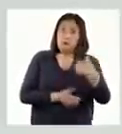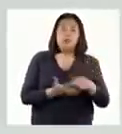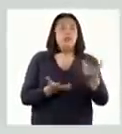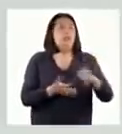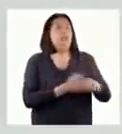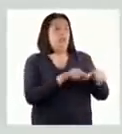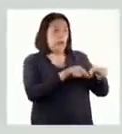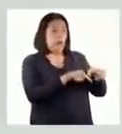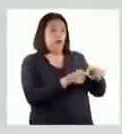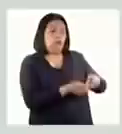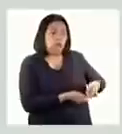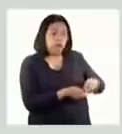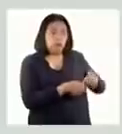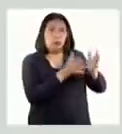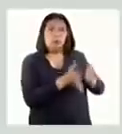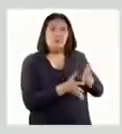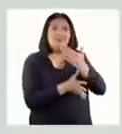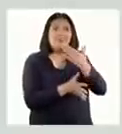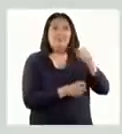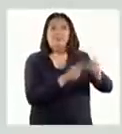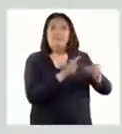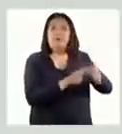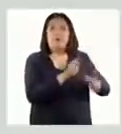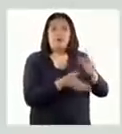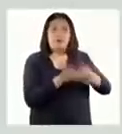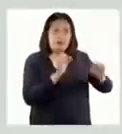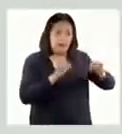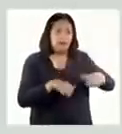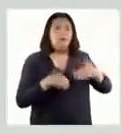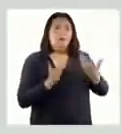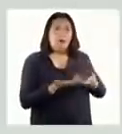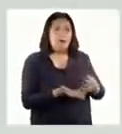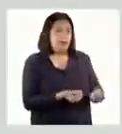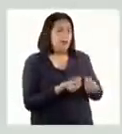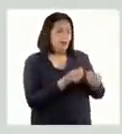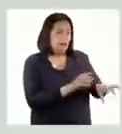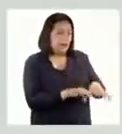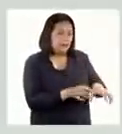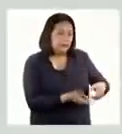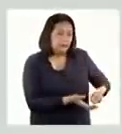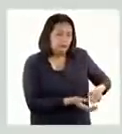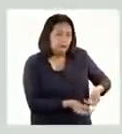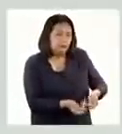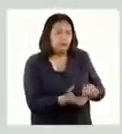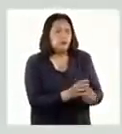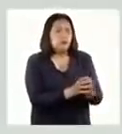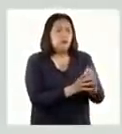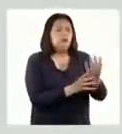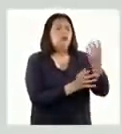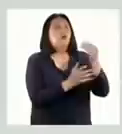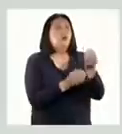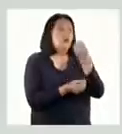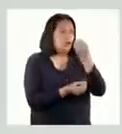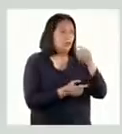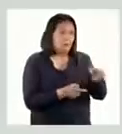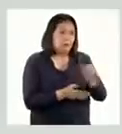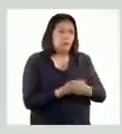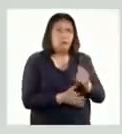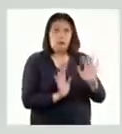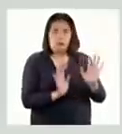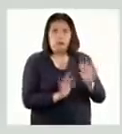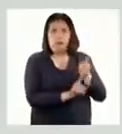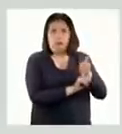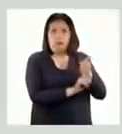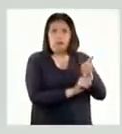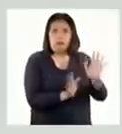los productores son los seres que son capaces de producir su propio alimento. Es decir, son seres